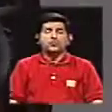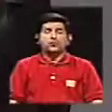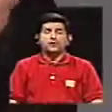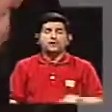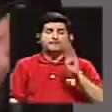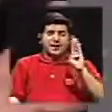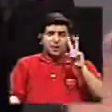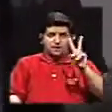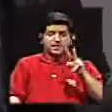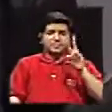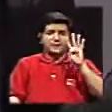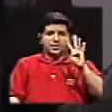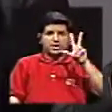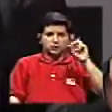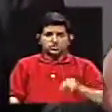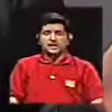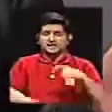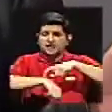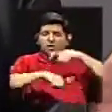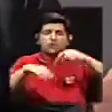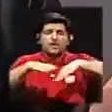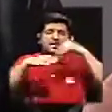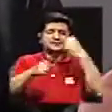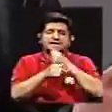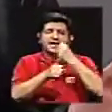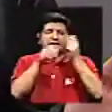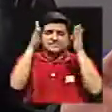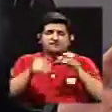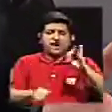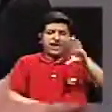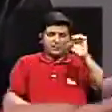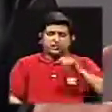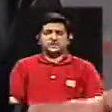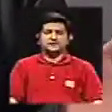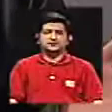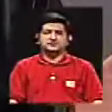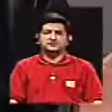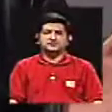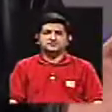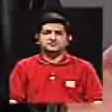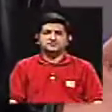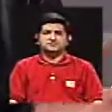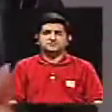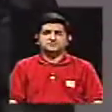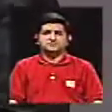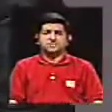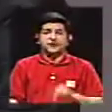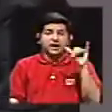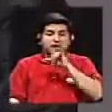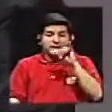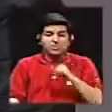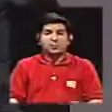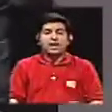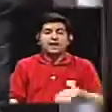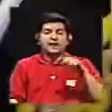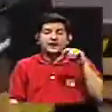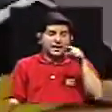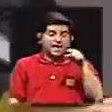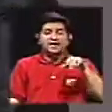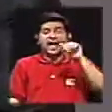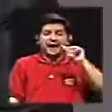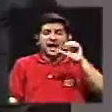a las 4:30 y es la hora de salida de los trabajadores del ICE. Entonces uno dice, bueno, ¿y cómo? Igual que hacía Alejandro Soto, es